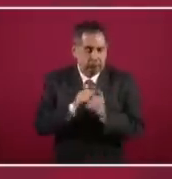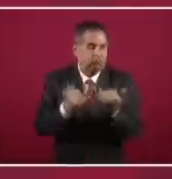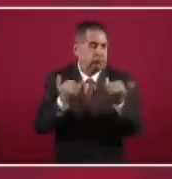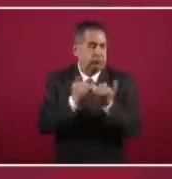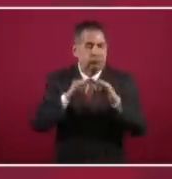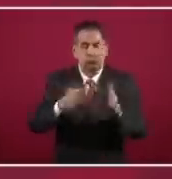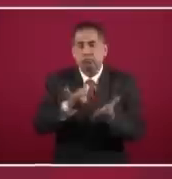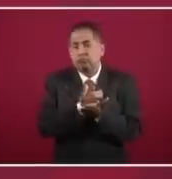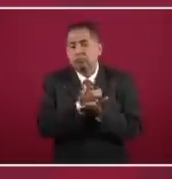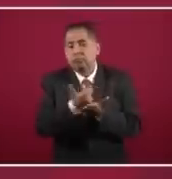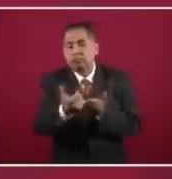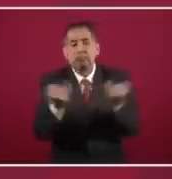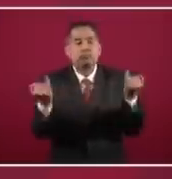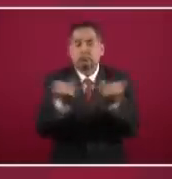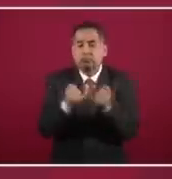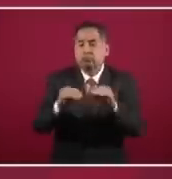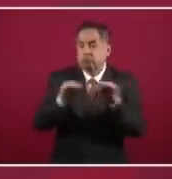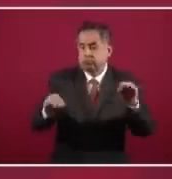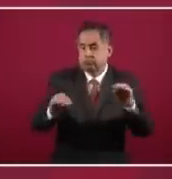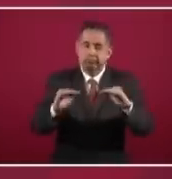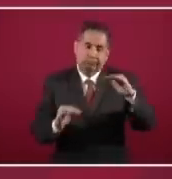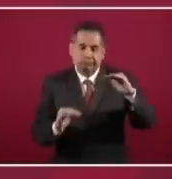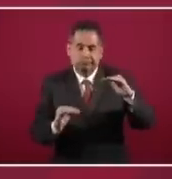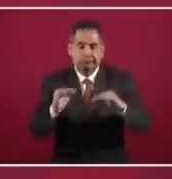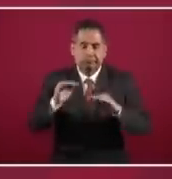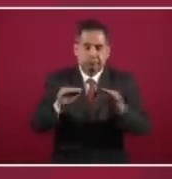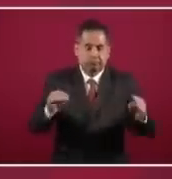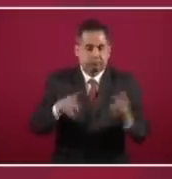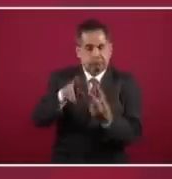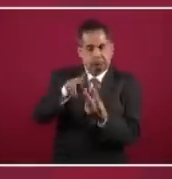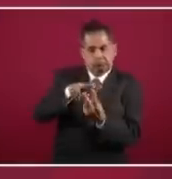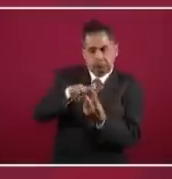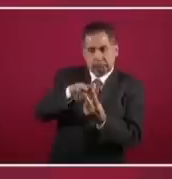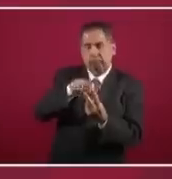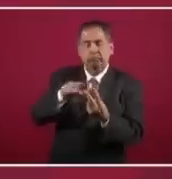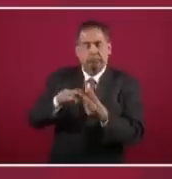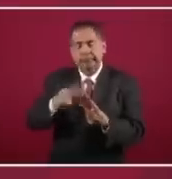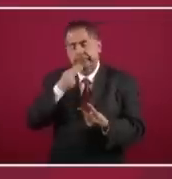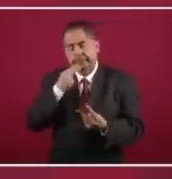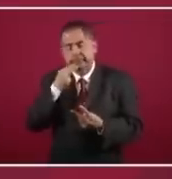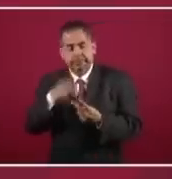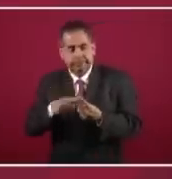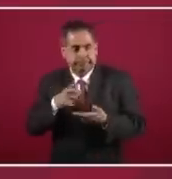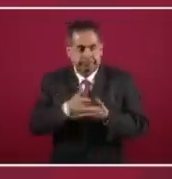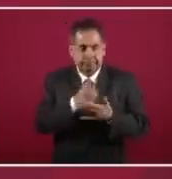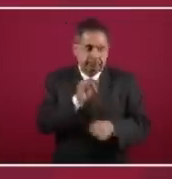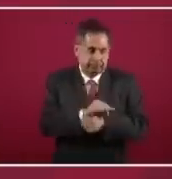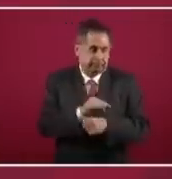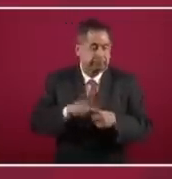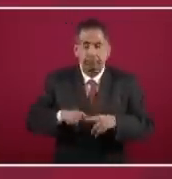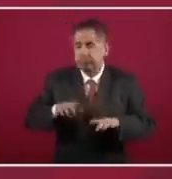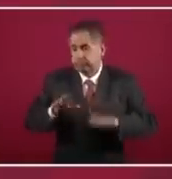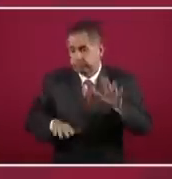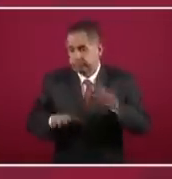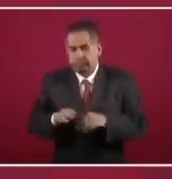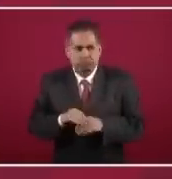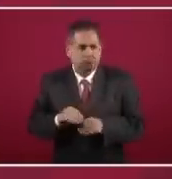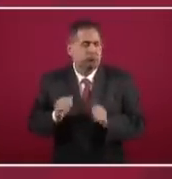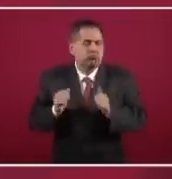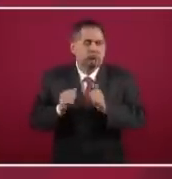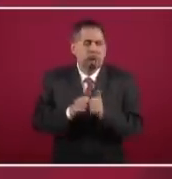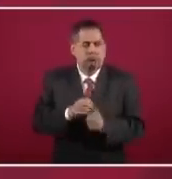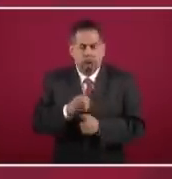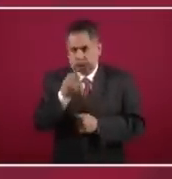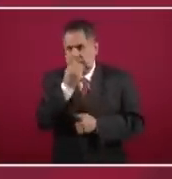igualdad de salarios. Entonces, nosotros vamos a tener estas dos herramientas, ¿verdad? En algunos casos no podríamos